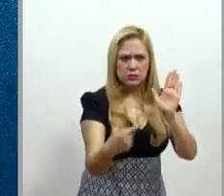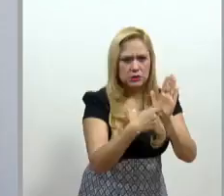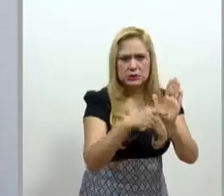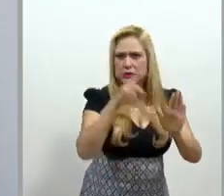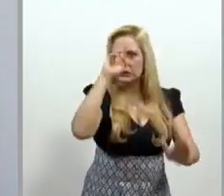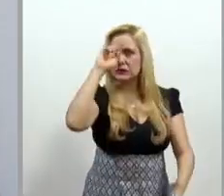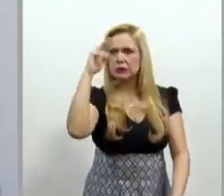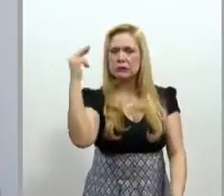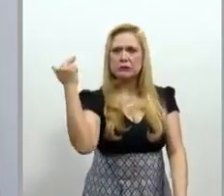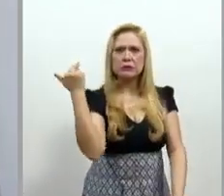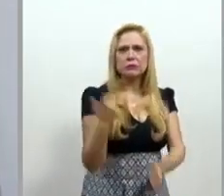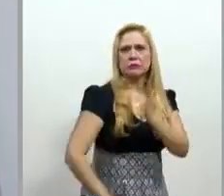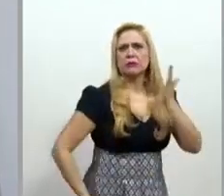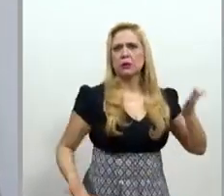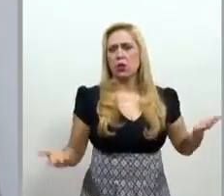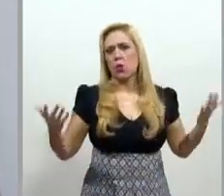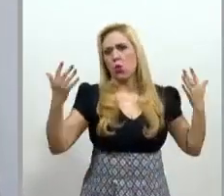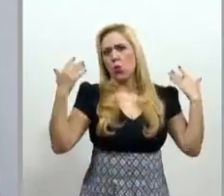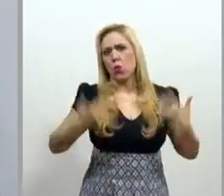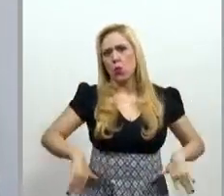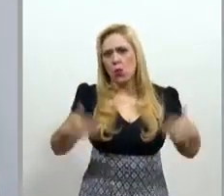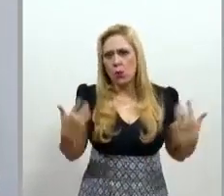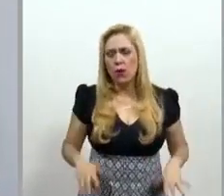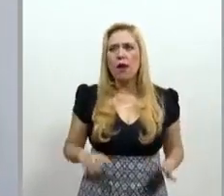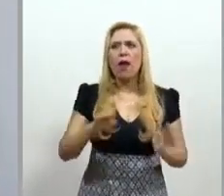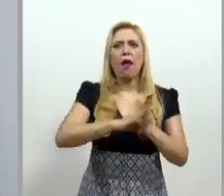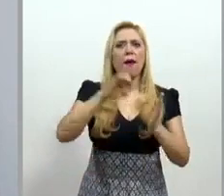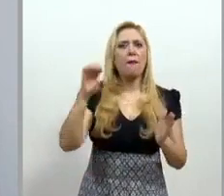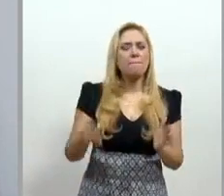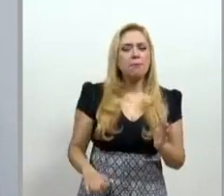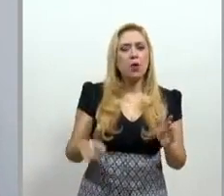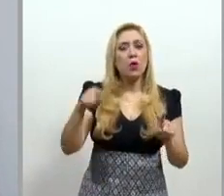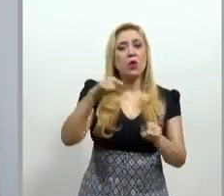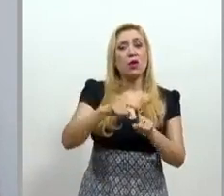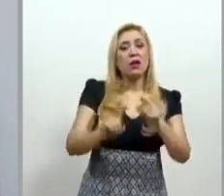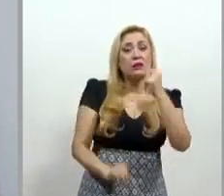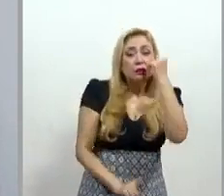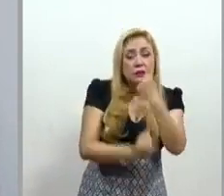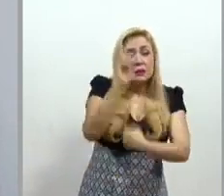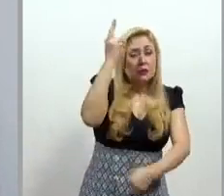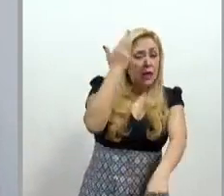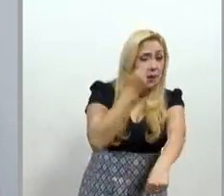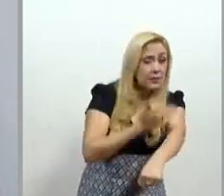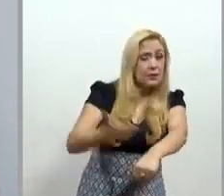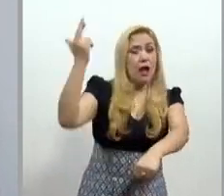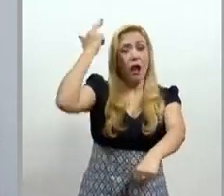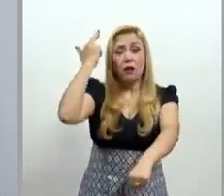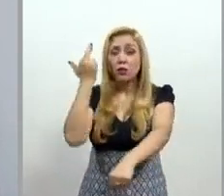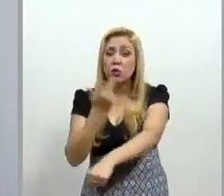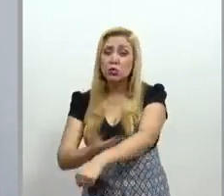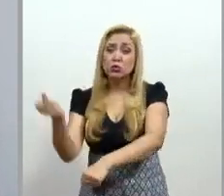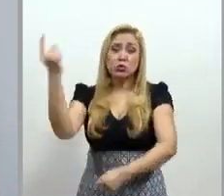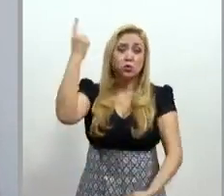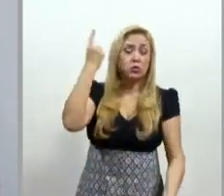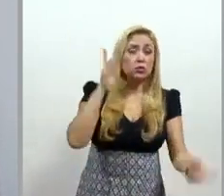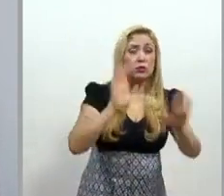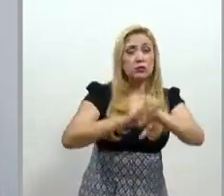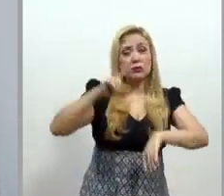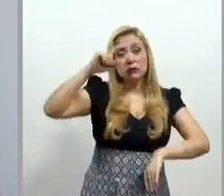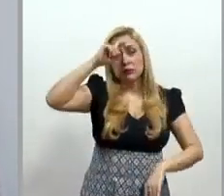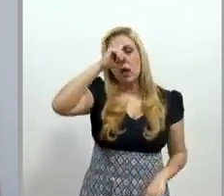en situaciones particulares como en casos abstractos, ha decidido a la luz de las